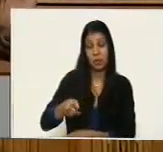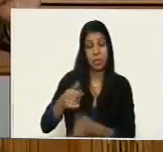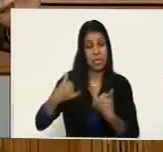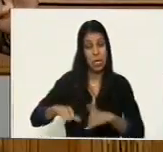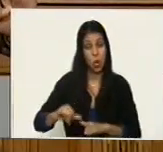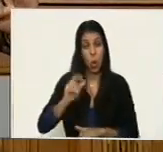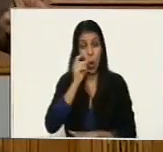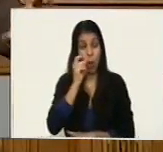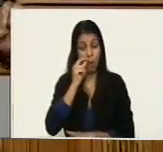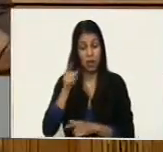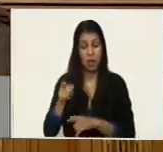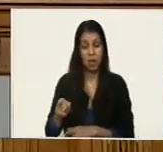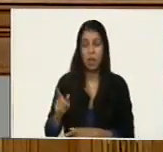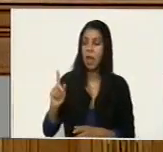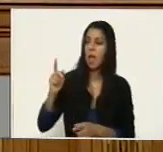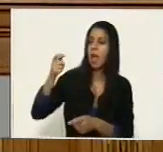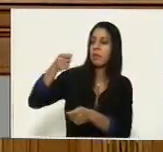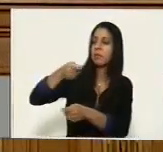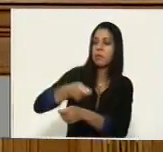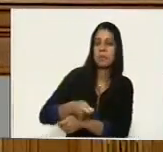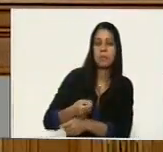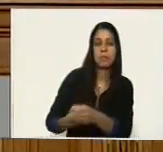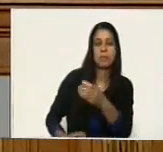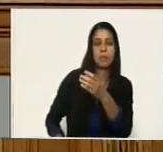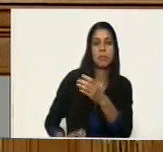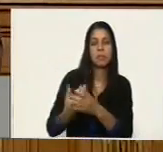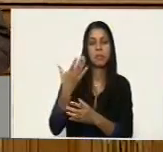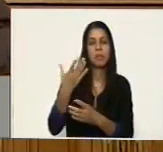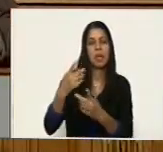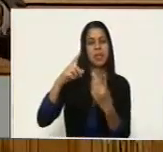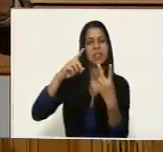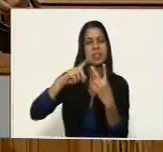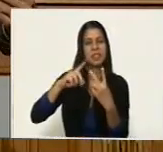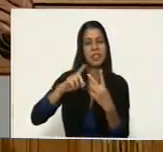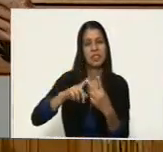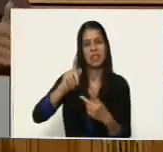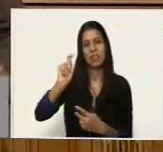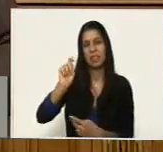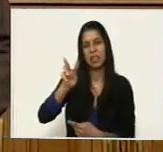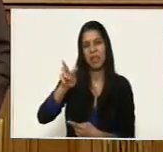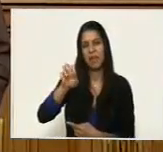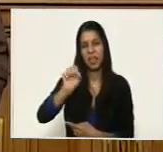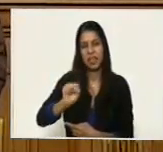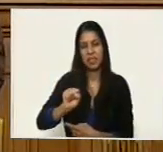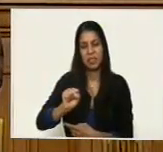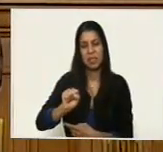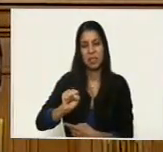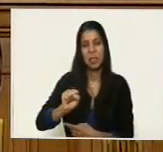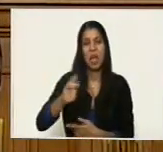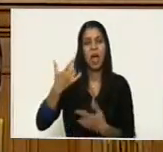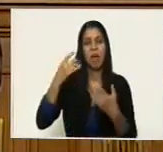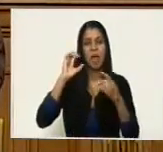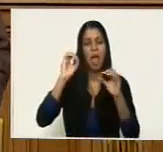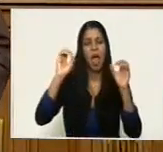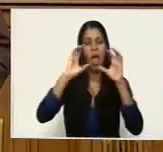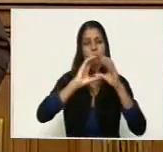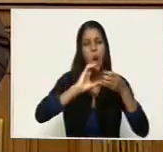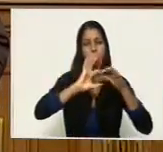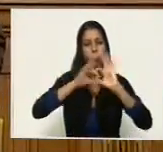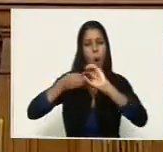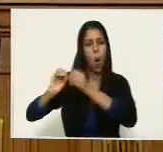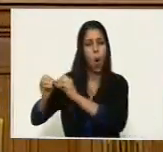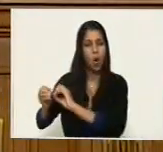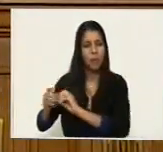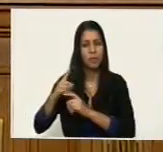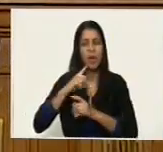estaban creando la televisora venezolana Social TV y eran las Olimpiadas en Pekín. Y recién